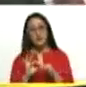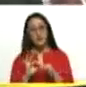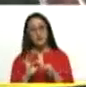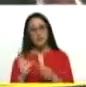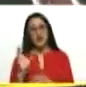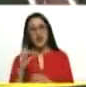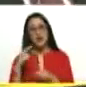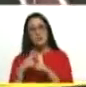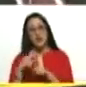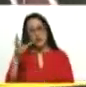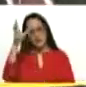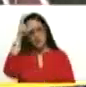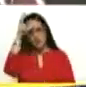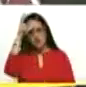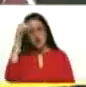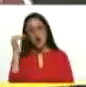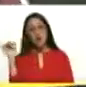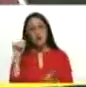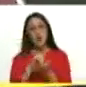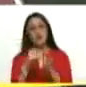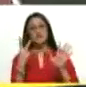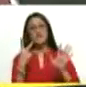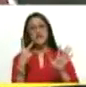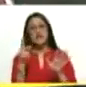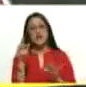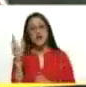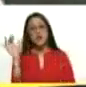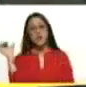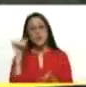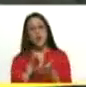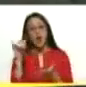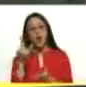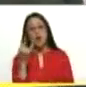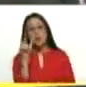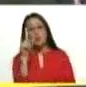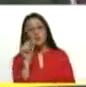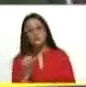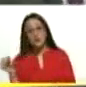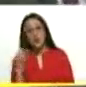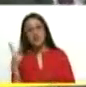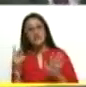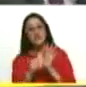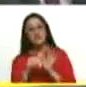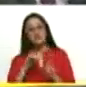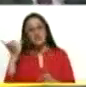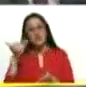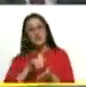y ahora ha aumentado sus vuelos a 7 vuelos a la semana. También DH